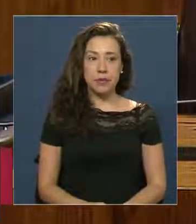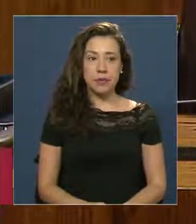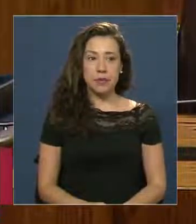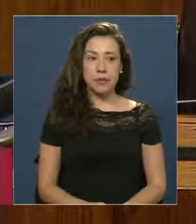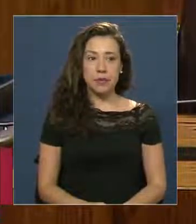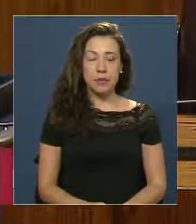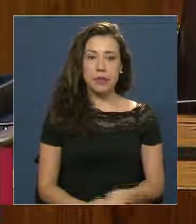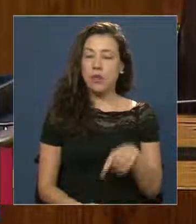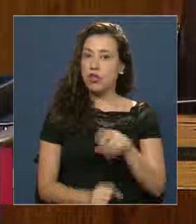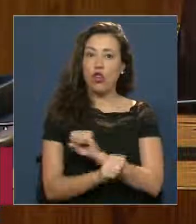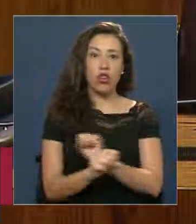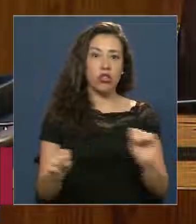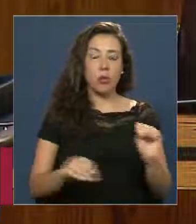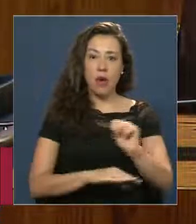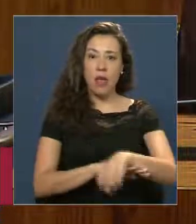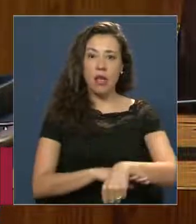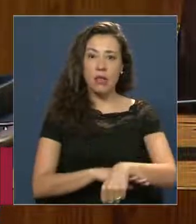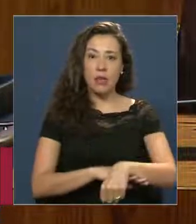Eso no es aceptable.